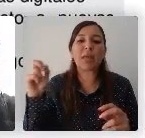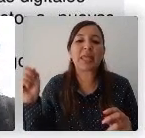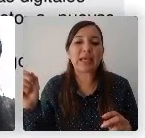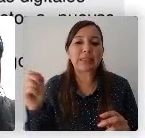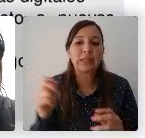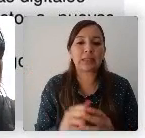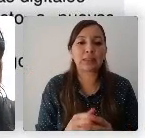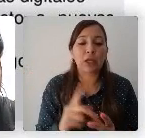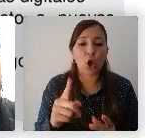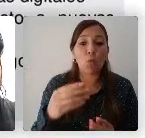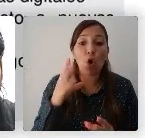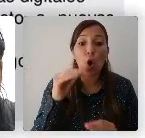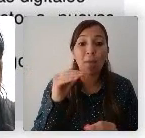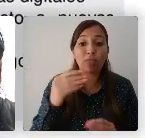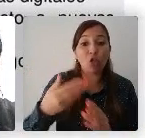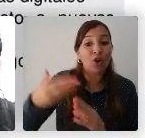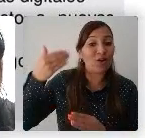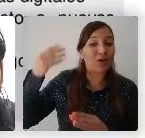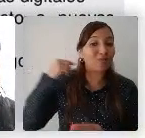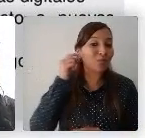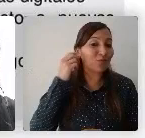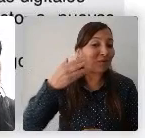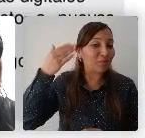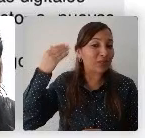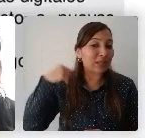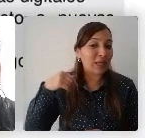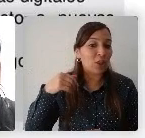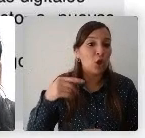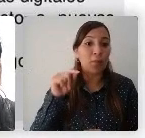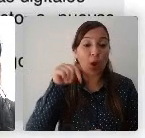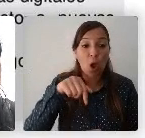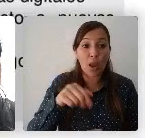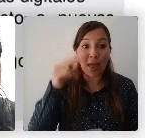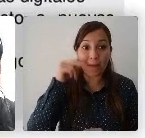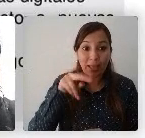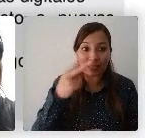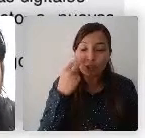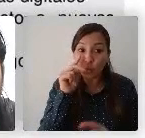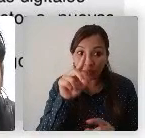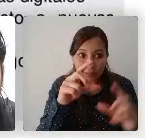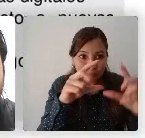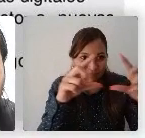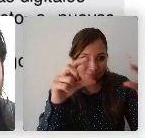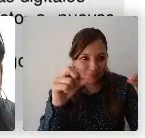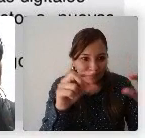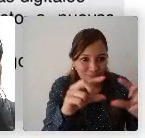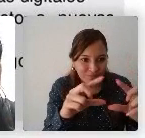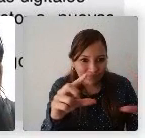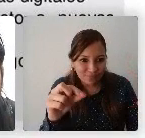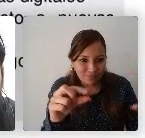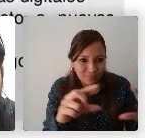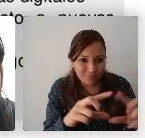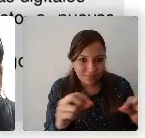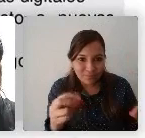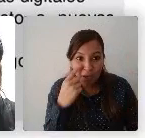Bueno, ya lo comentó Majo, no voy a entrar mucho a detalle, pero los viajes ahora pues nos permiten esto, ¿no? Nos permiten disfrutar,